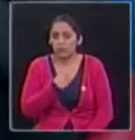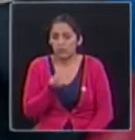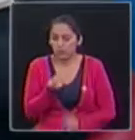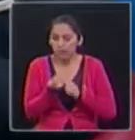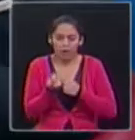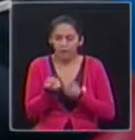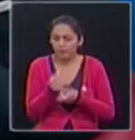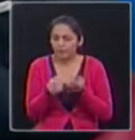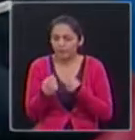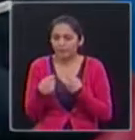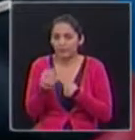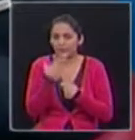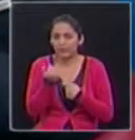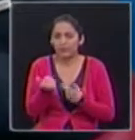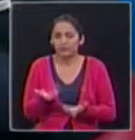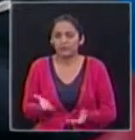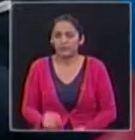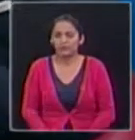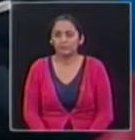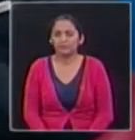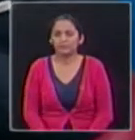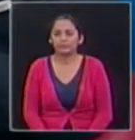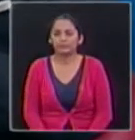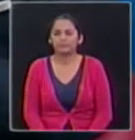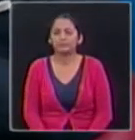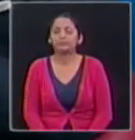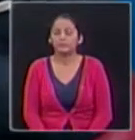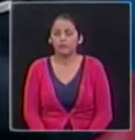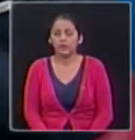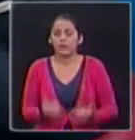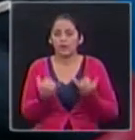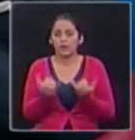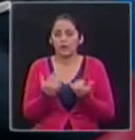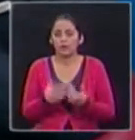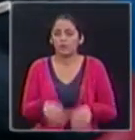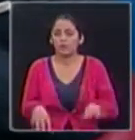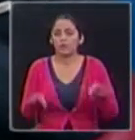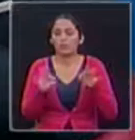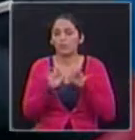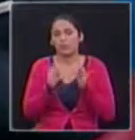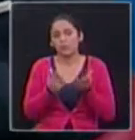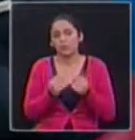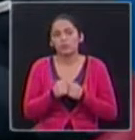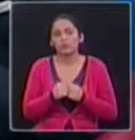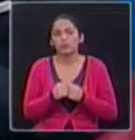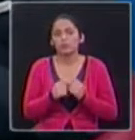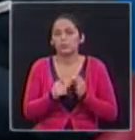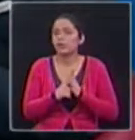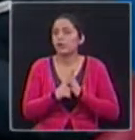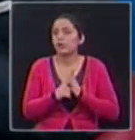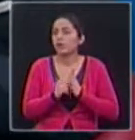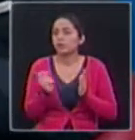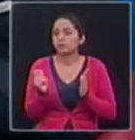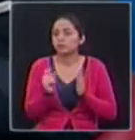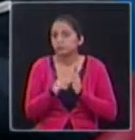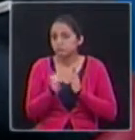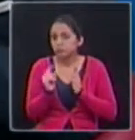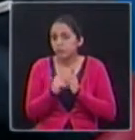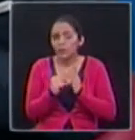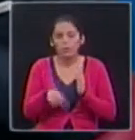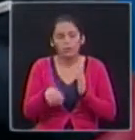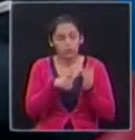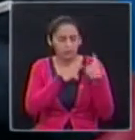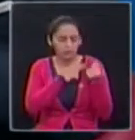derogue el anticipo del impuesto a la renta, deberá hacer los controles necesarios para que todos paguen. Porque también este anticipo se